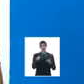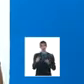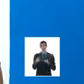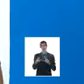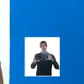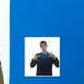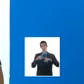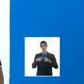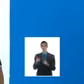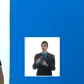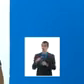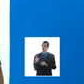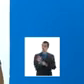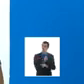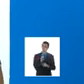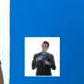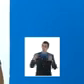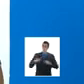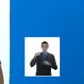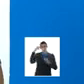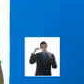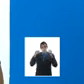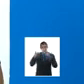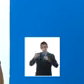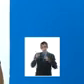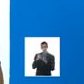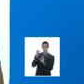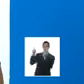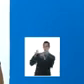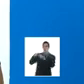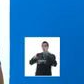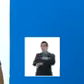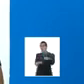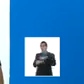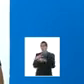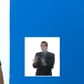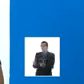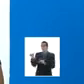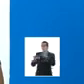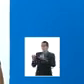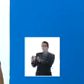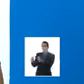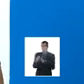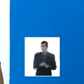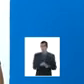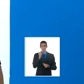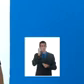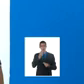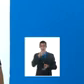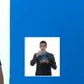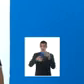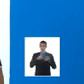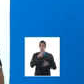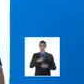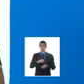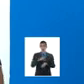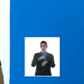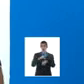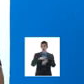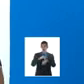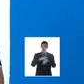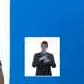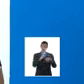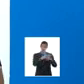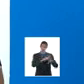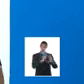todo lo que es el servicio de urgencia, ya se produjo y ya empezó la distribución del mismo. Ahí también tenemos el labetalol,